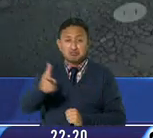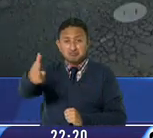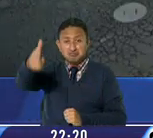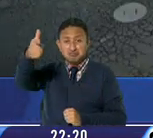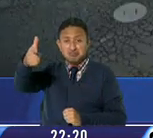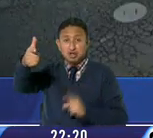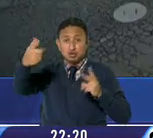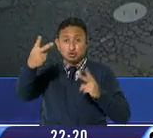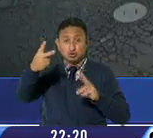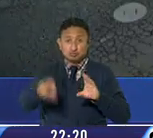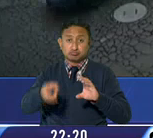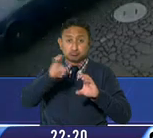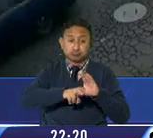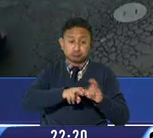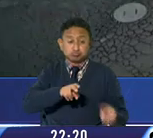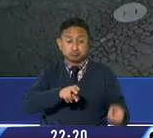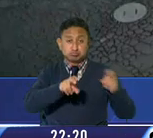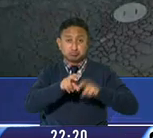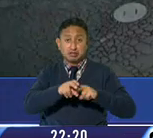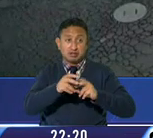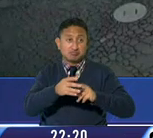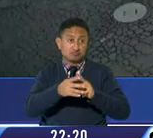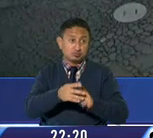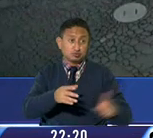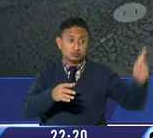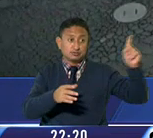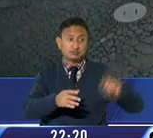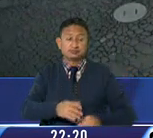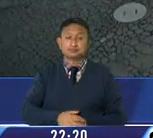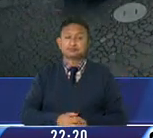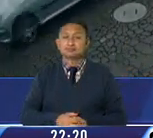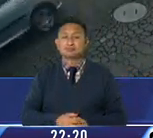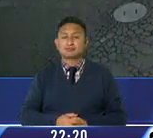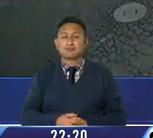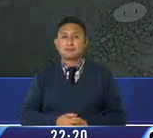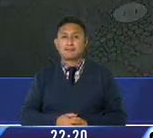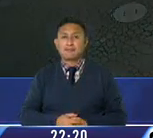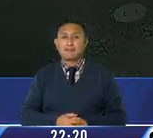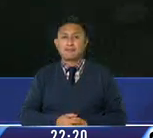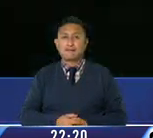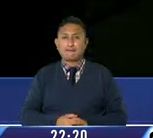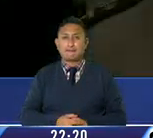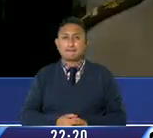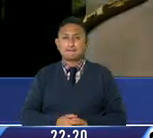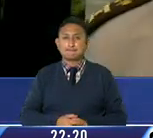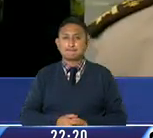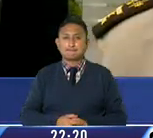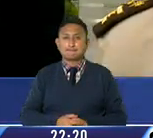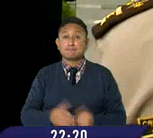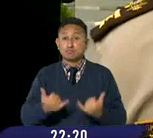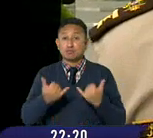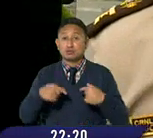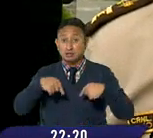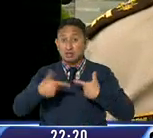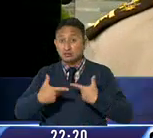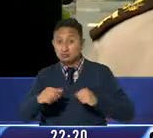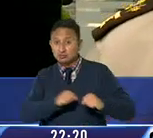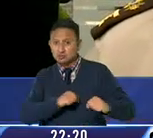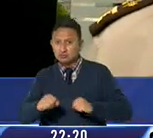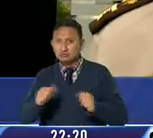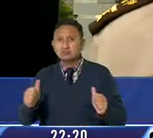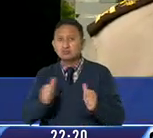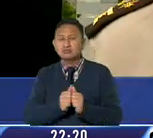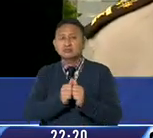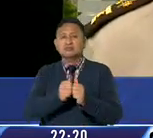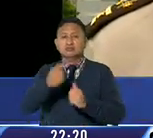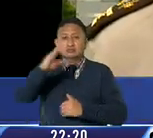2 delincuentes se suben y desaparecen. estamos haciendo un trabajo conjuntamente con